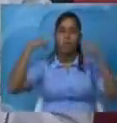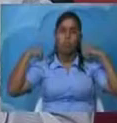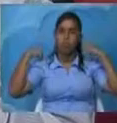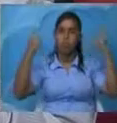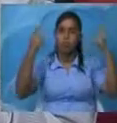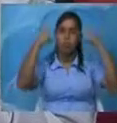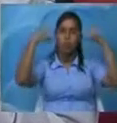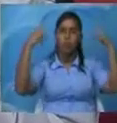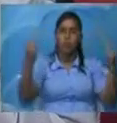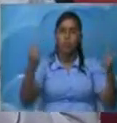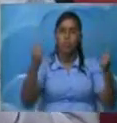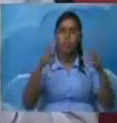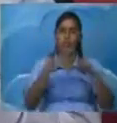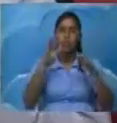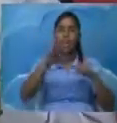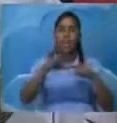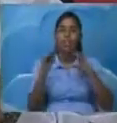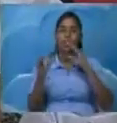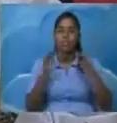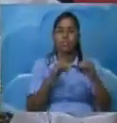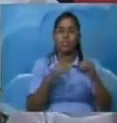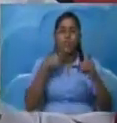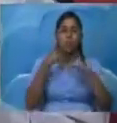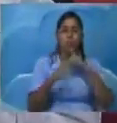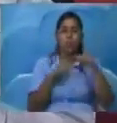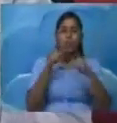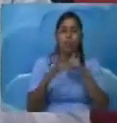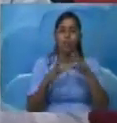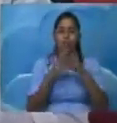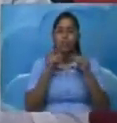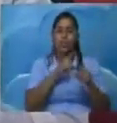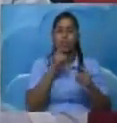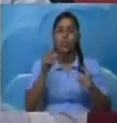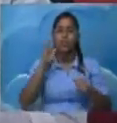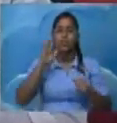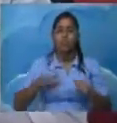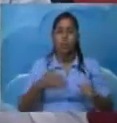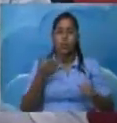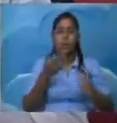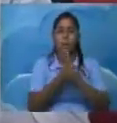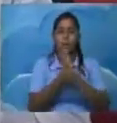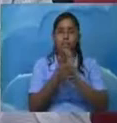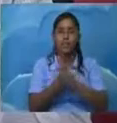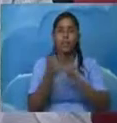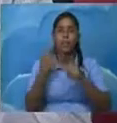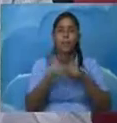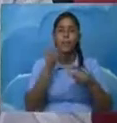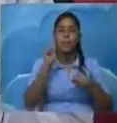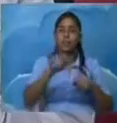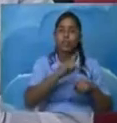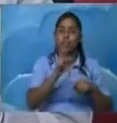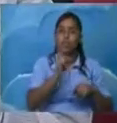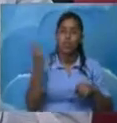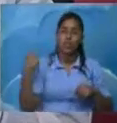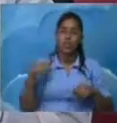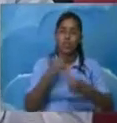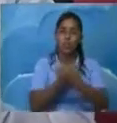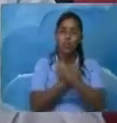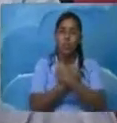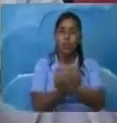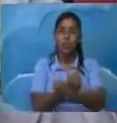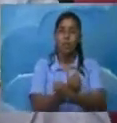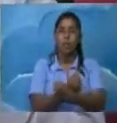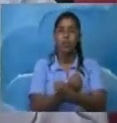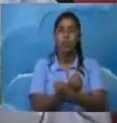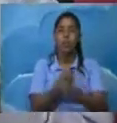palabra, y hasta hablamos lenguas angelicales, todo eso puede suceder. Pero si no tenemos amor, el